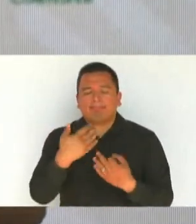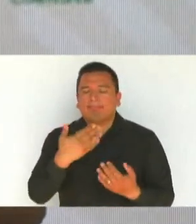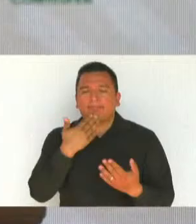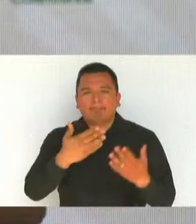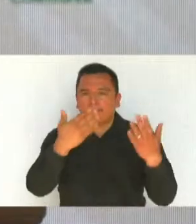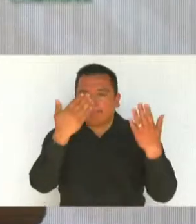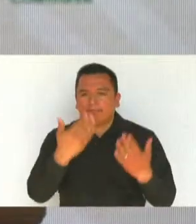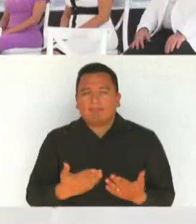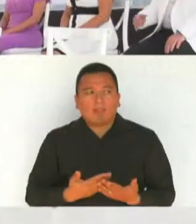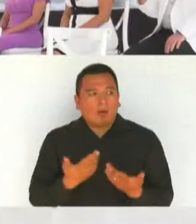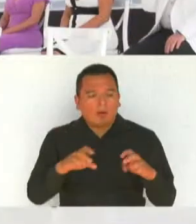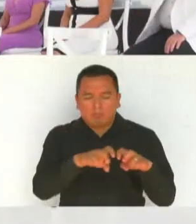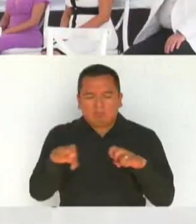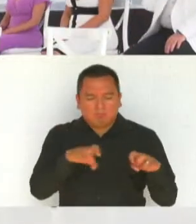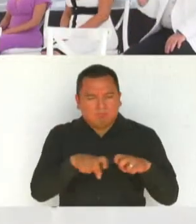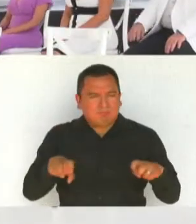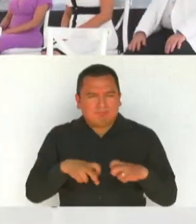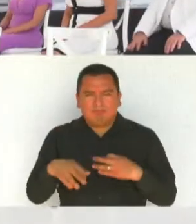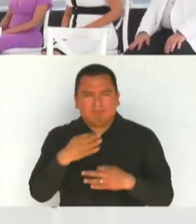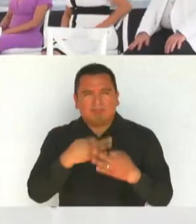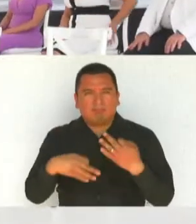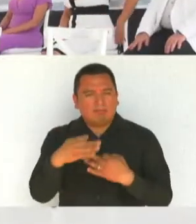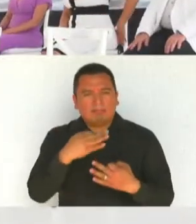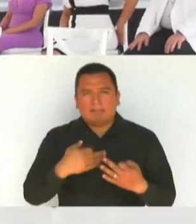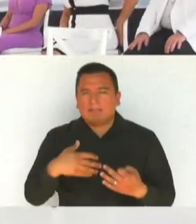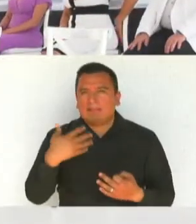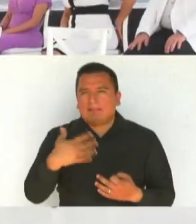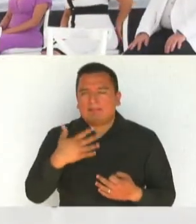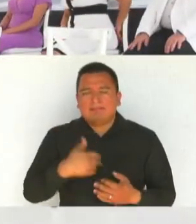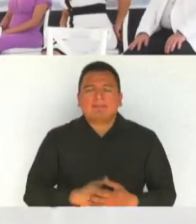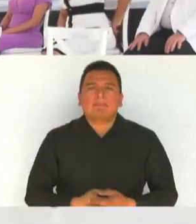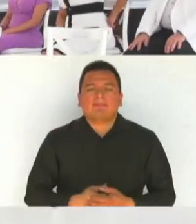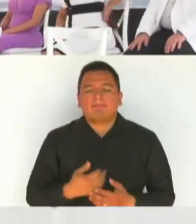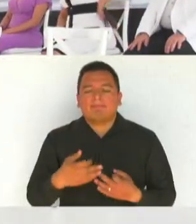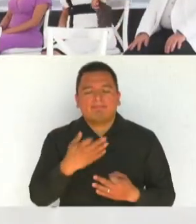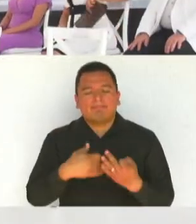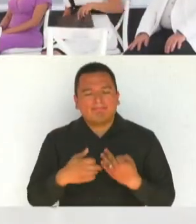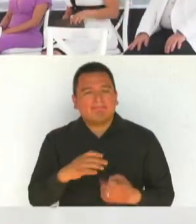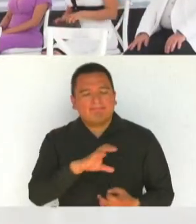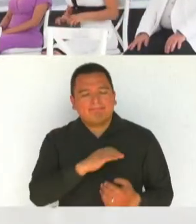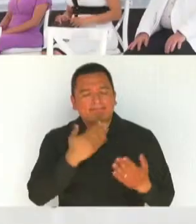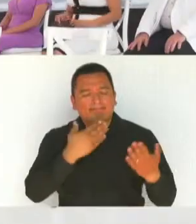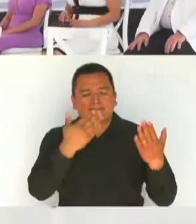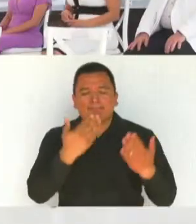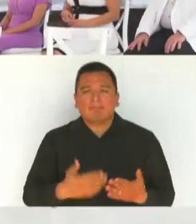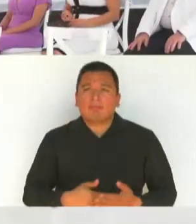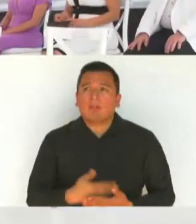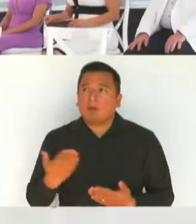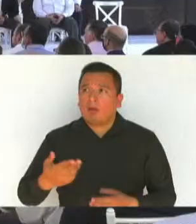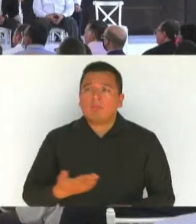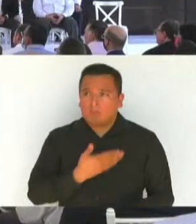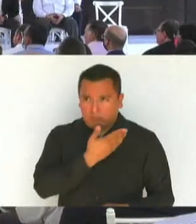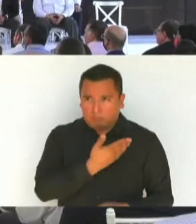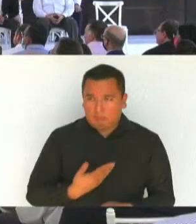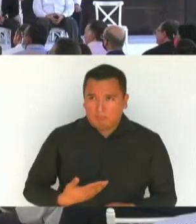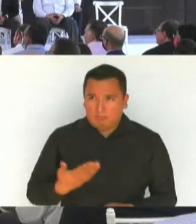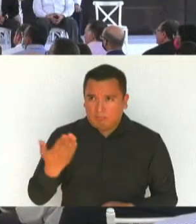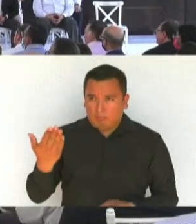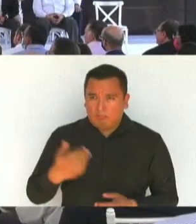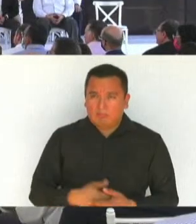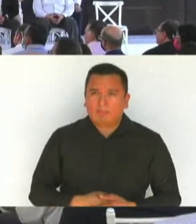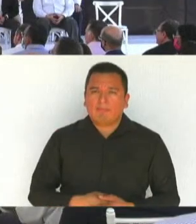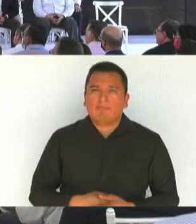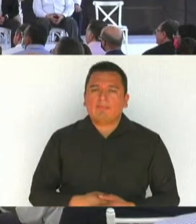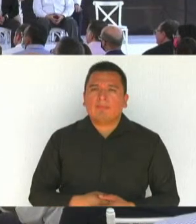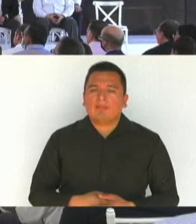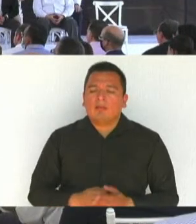tenemos Presidium de lujo, sean todos bienvenidos y quisiera pedirle a nuestro señor alcalde que nos dirija unas palabras